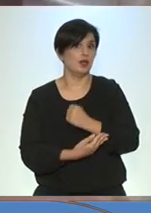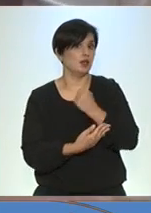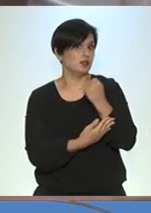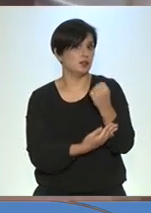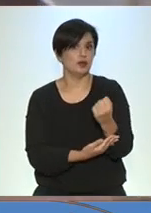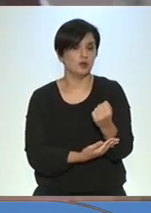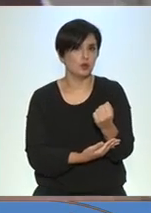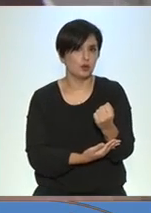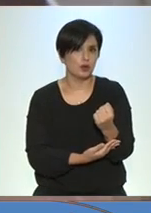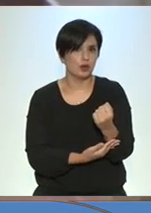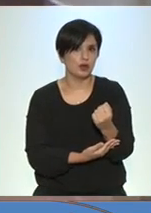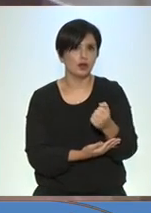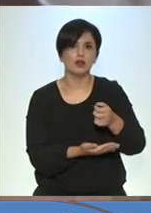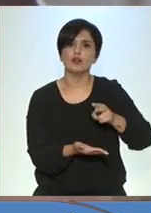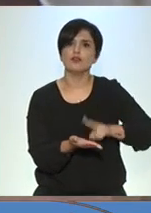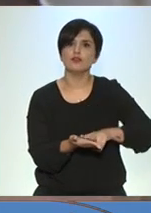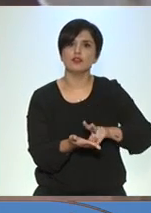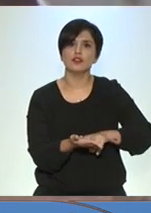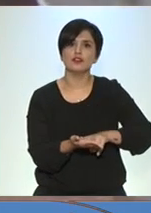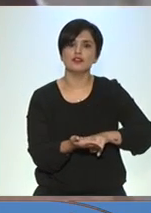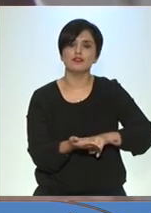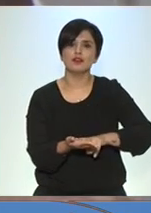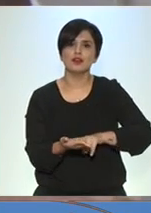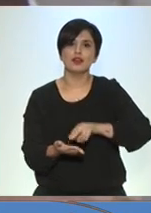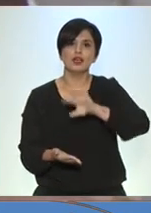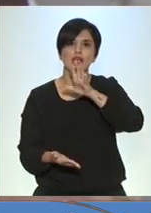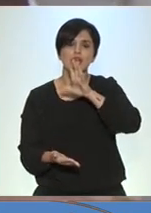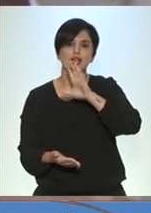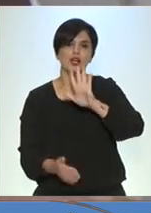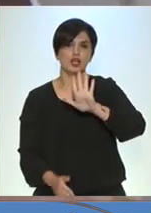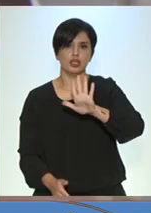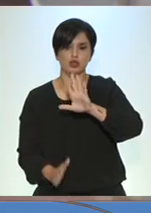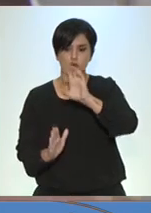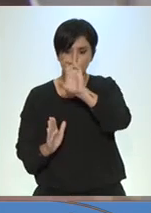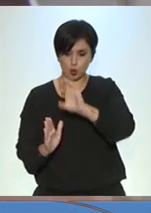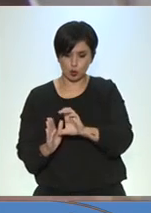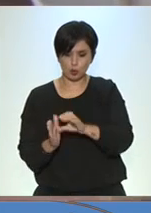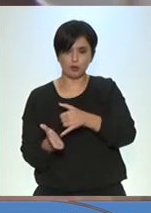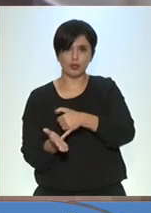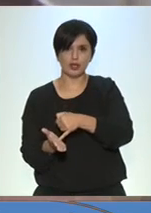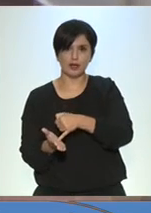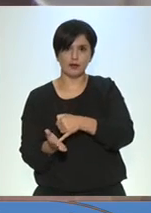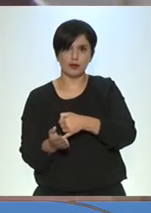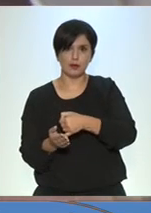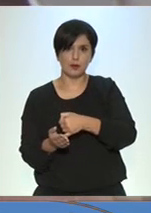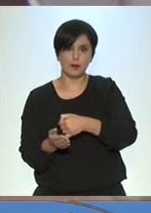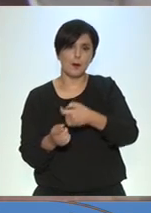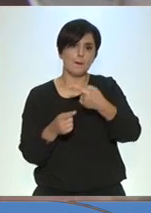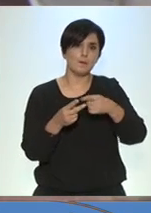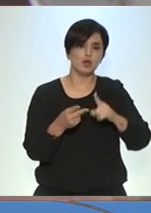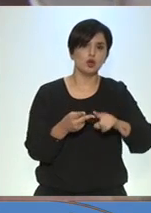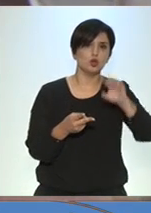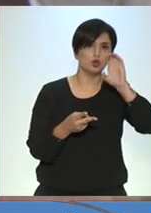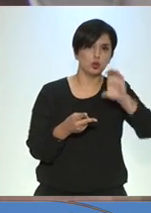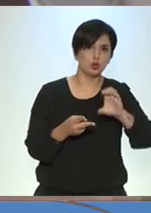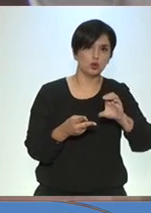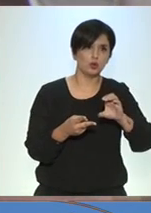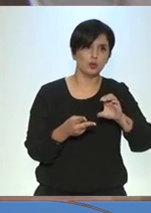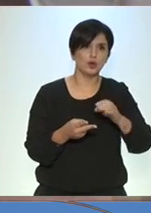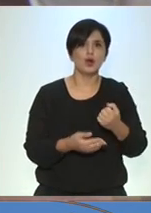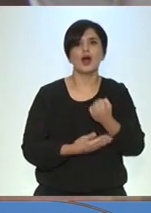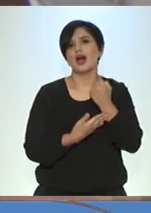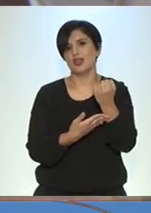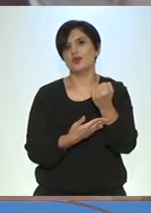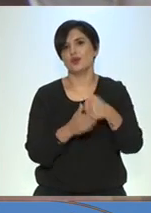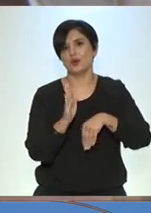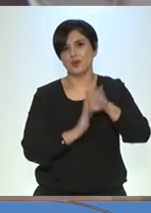Central, fueron efectivas en el quintil más vulnerable, pero en el resto de la sociedad tuvo mayor impacto los retiros de los ahorros previsionales